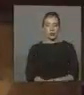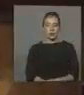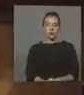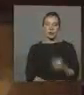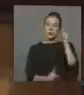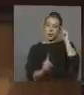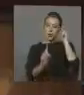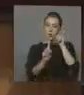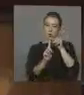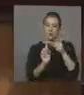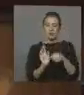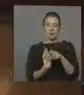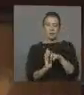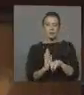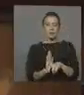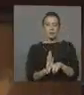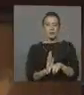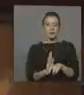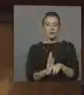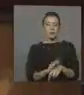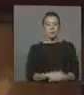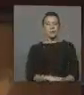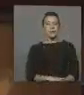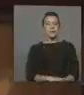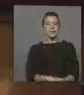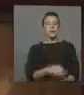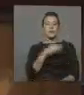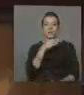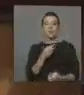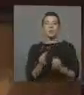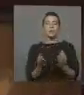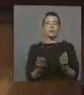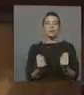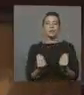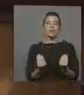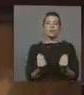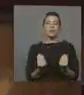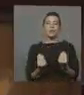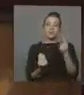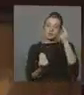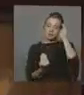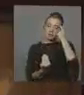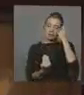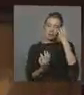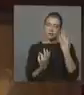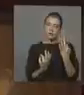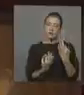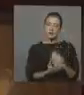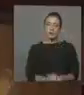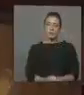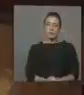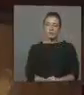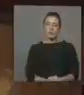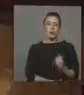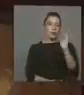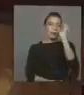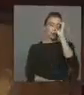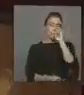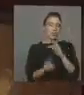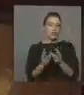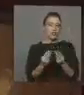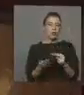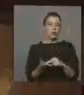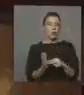Objetivo del mensaje: se plantea la necesaria ponderación, es decir, buscar resolver